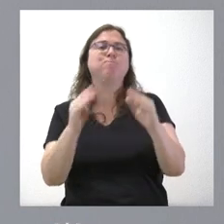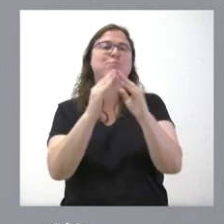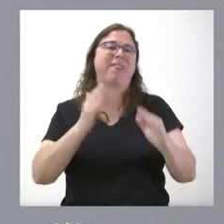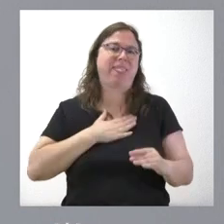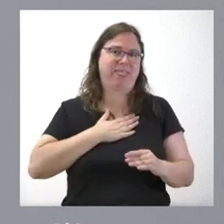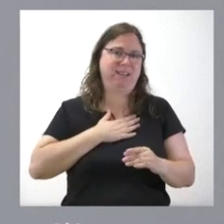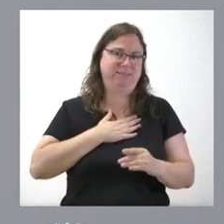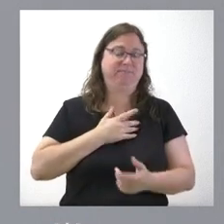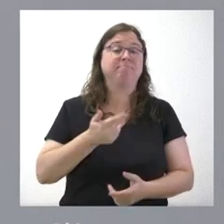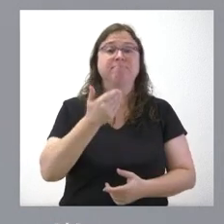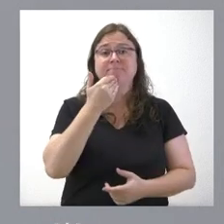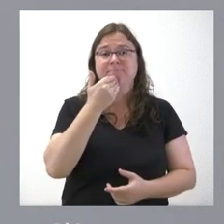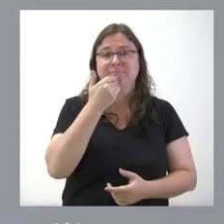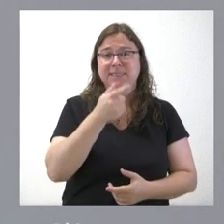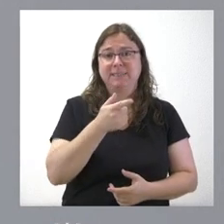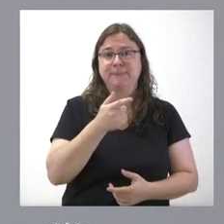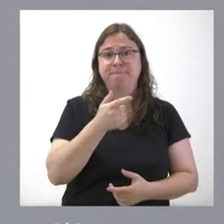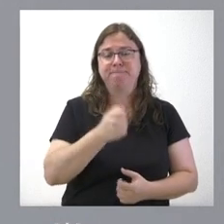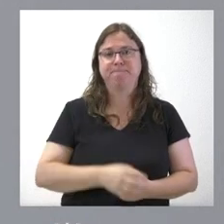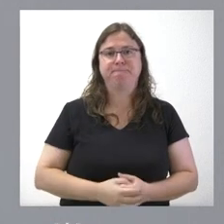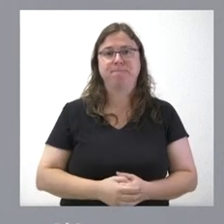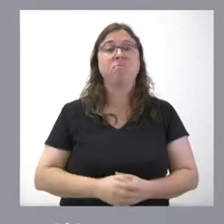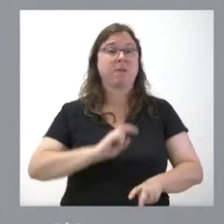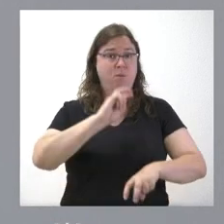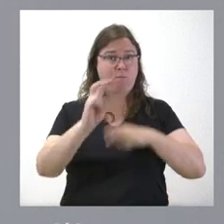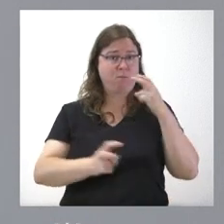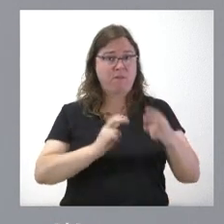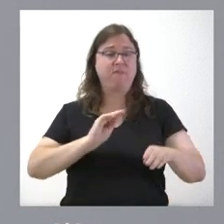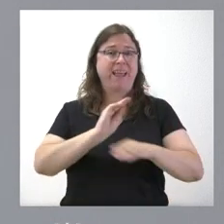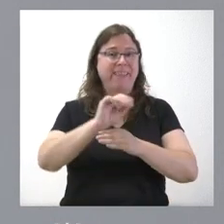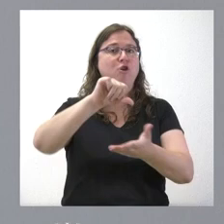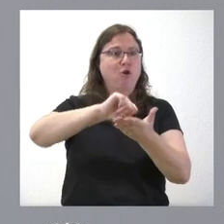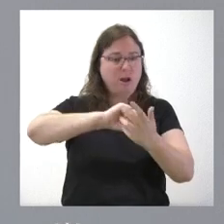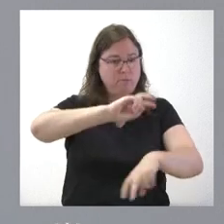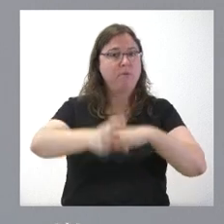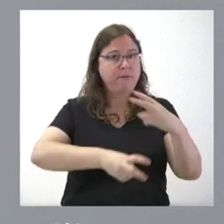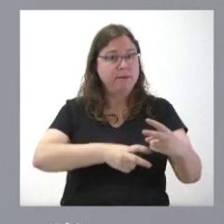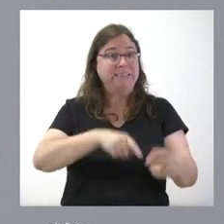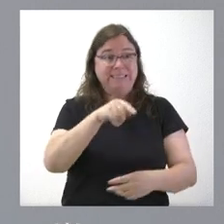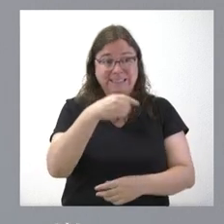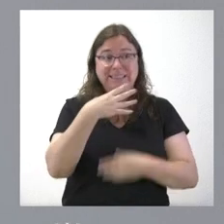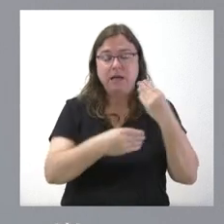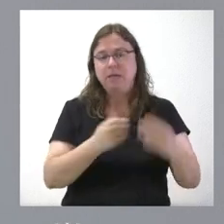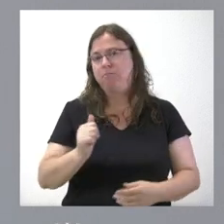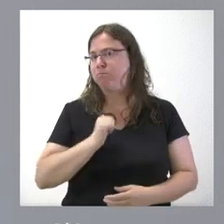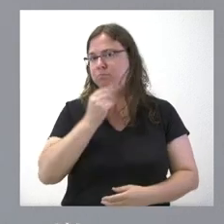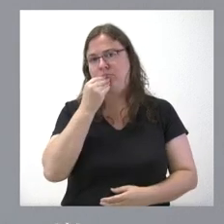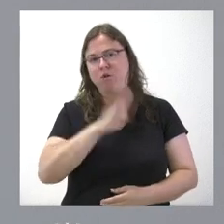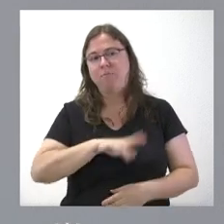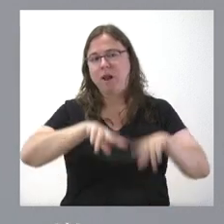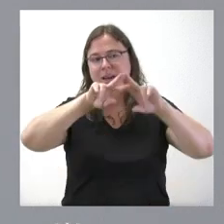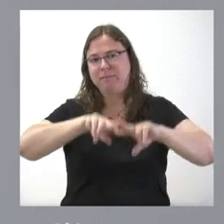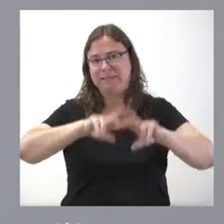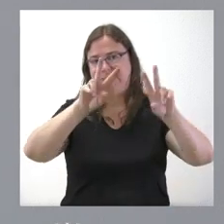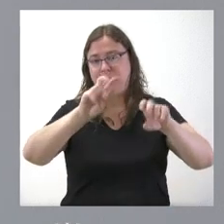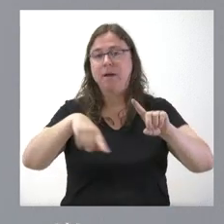tanto sí que es verdad que la modificación de la financiación local podría ser una extraordinaria ocasión para revisar esta cuestión y